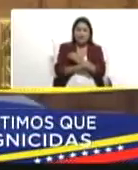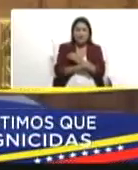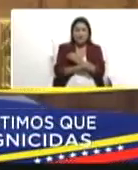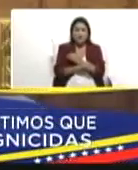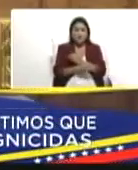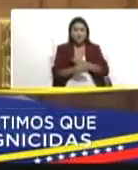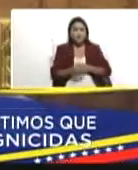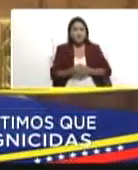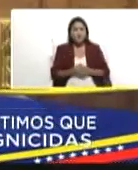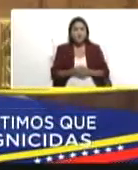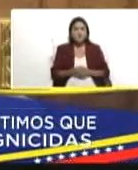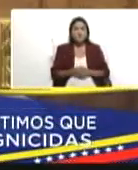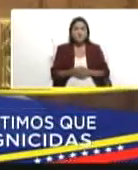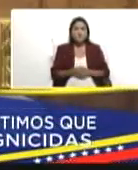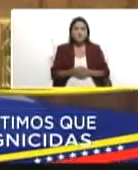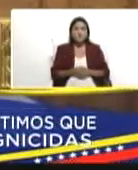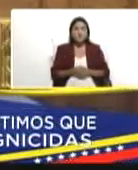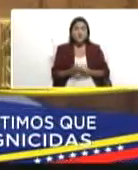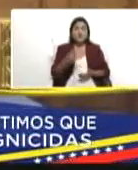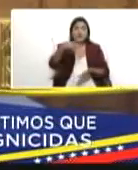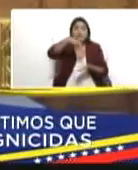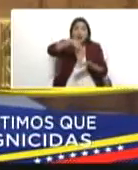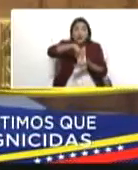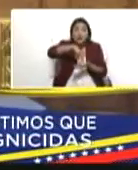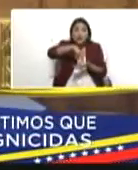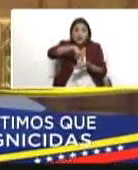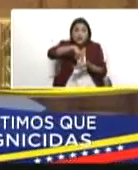pikiti y se paran